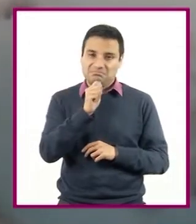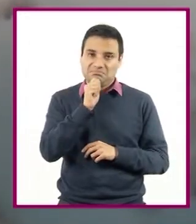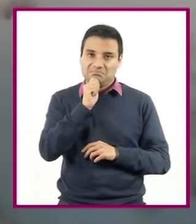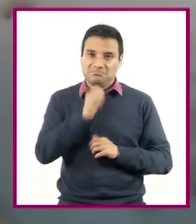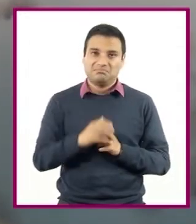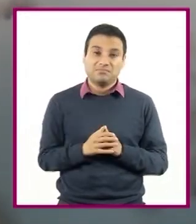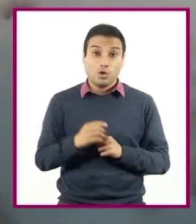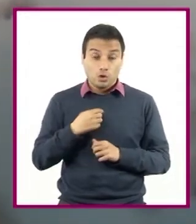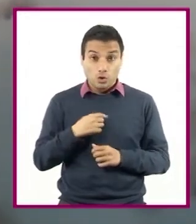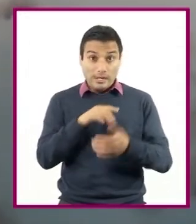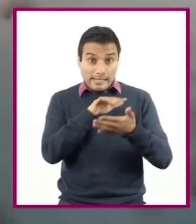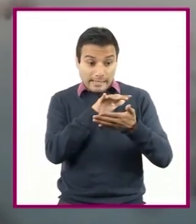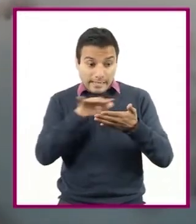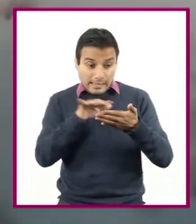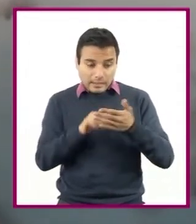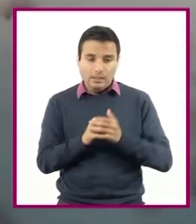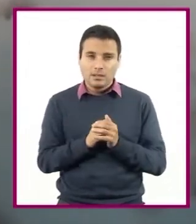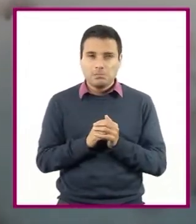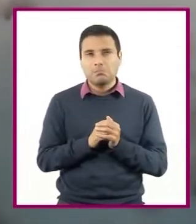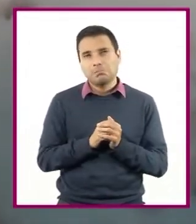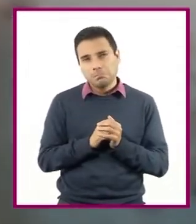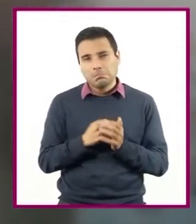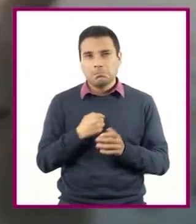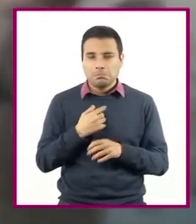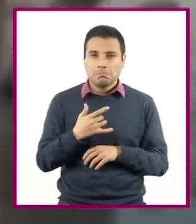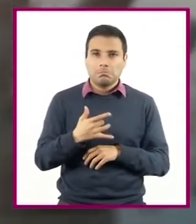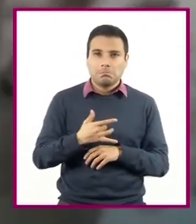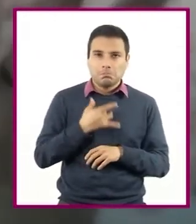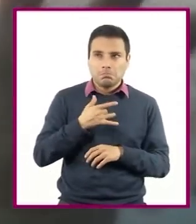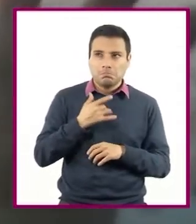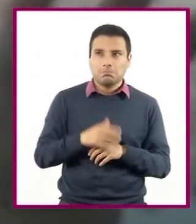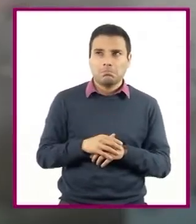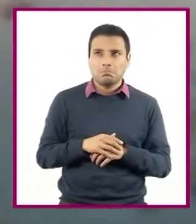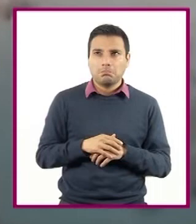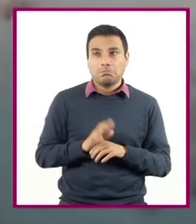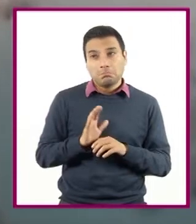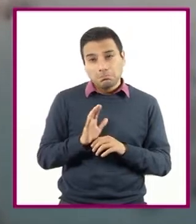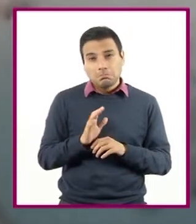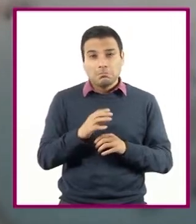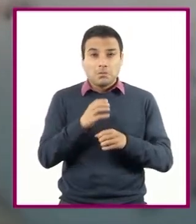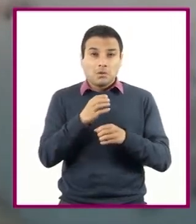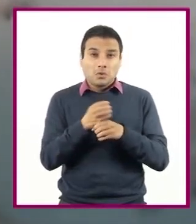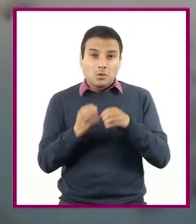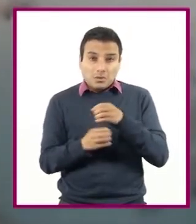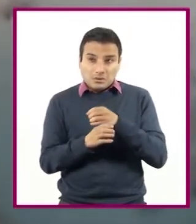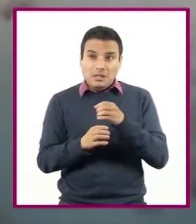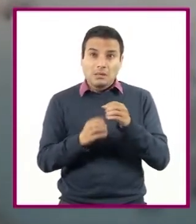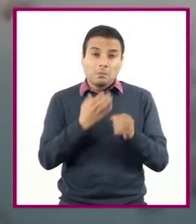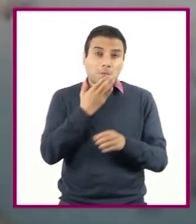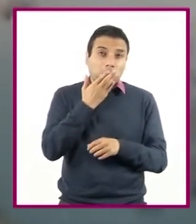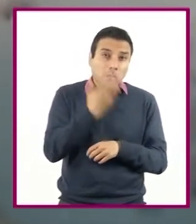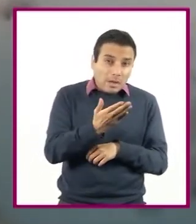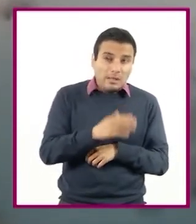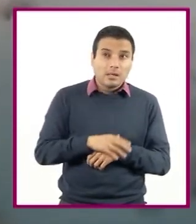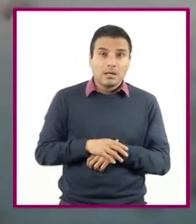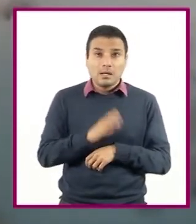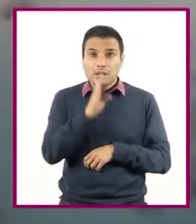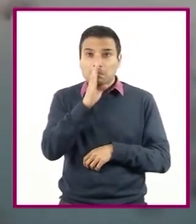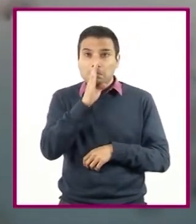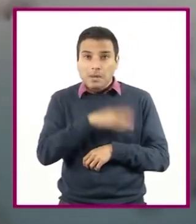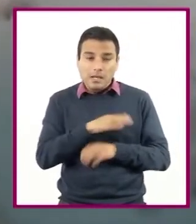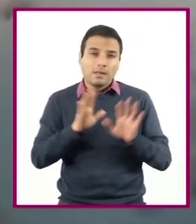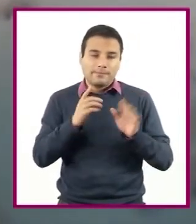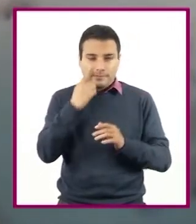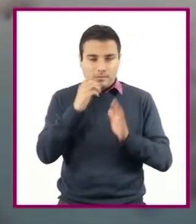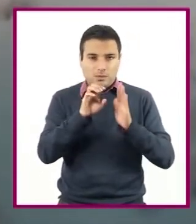la leí, me suena a que lo mismo puede ser malo o puede ser bueno. Un ejemplo sería cuando vas a